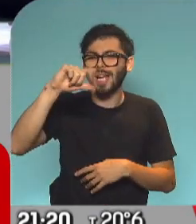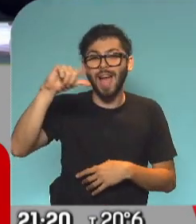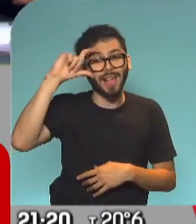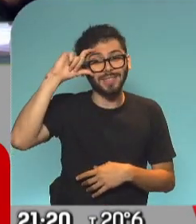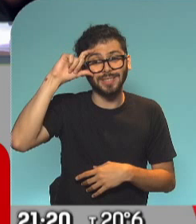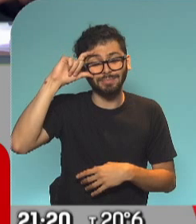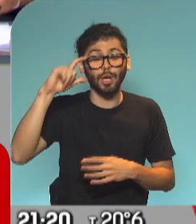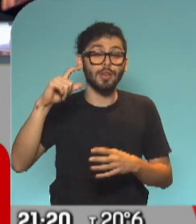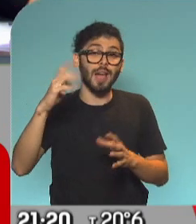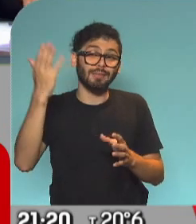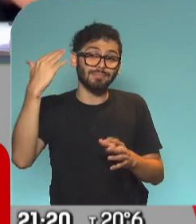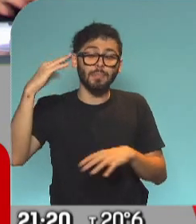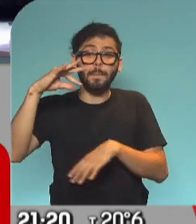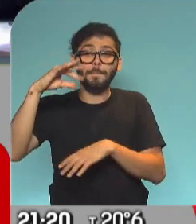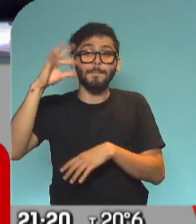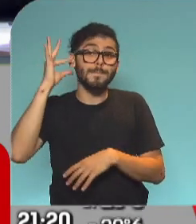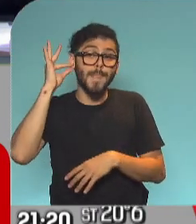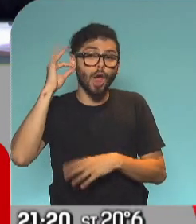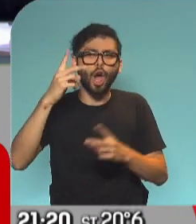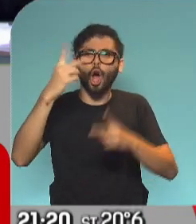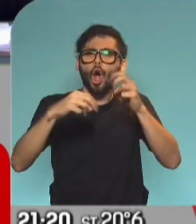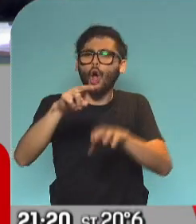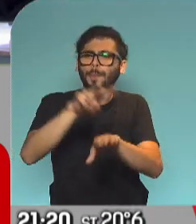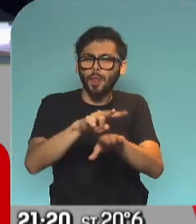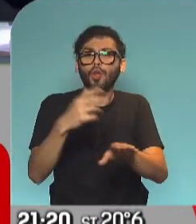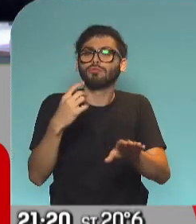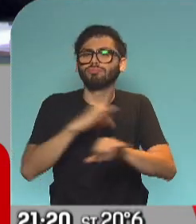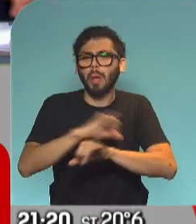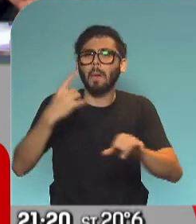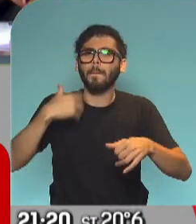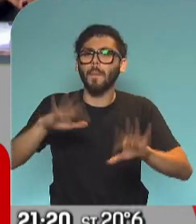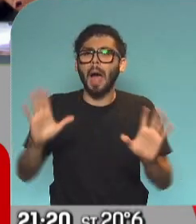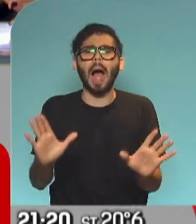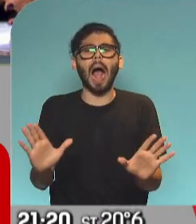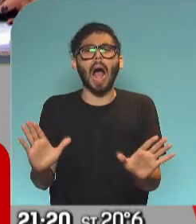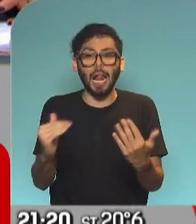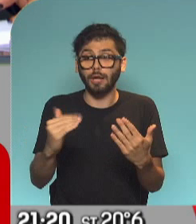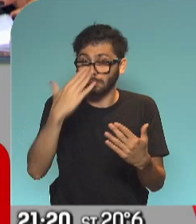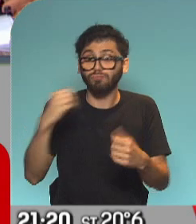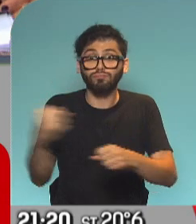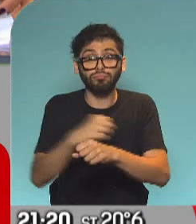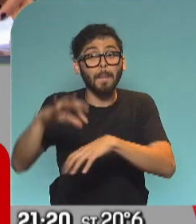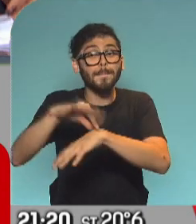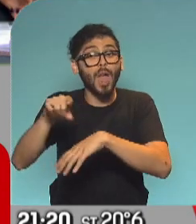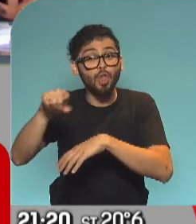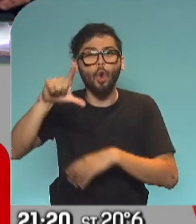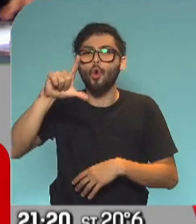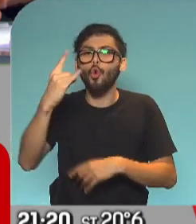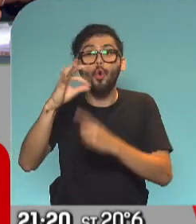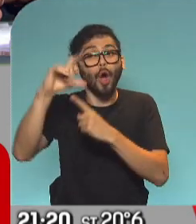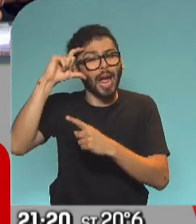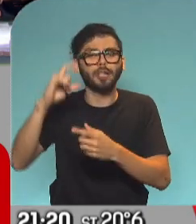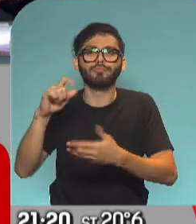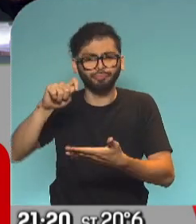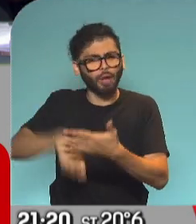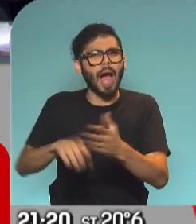operado Diego Armando Maradona y que se hablaba de la posibilidad de que saliera de alta, y que después se confirmó que su médico personal, Leopoldo Luque, había dado el